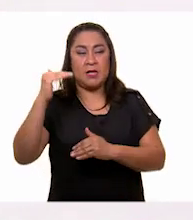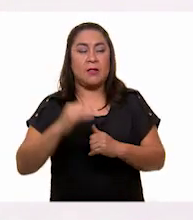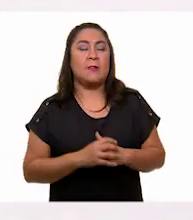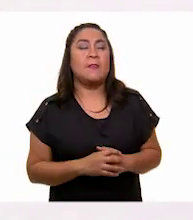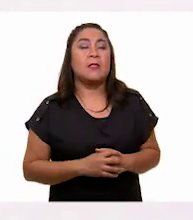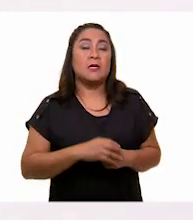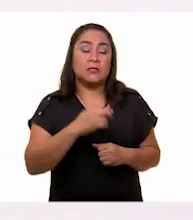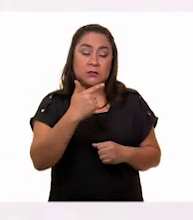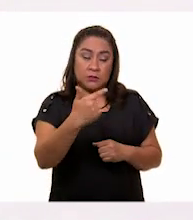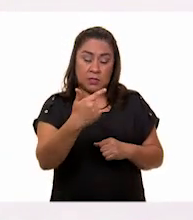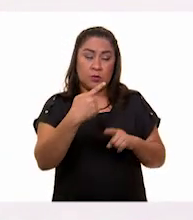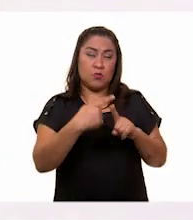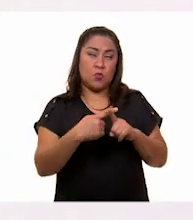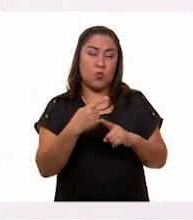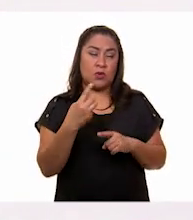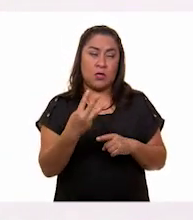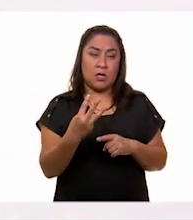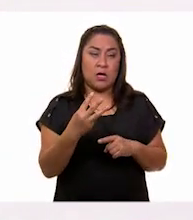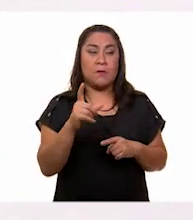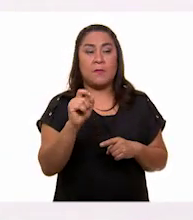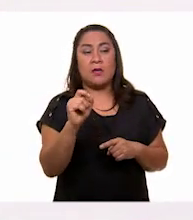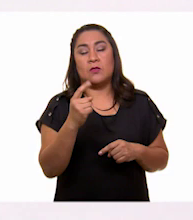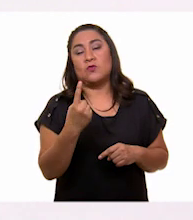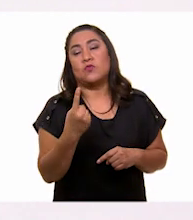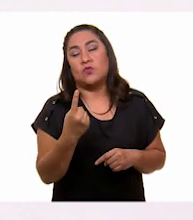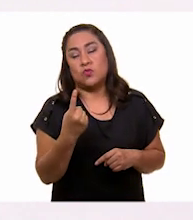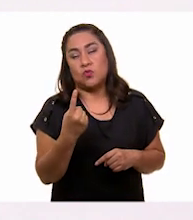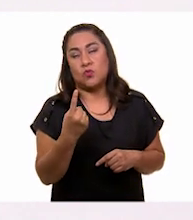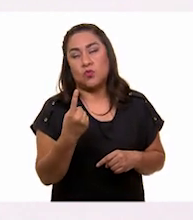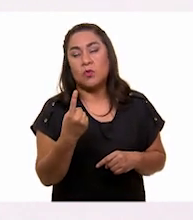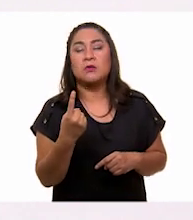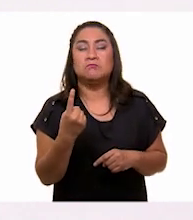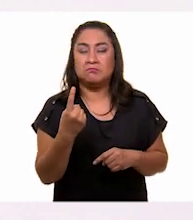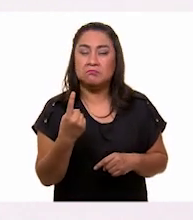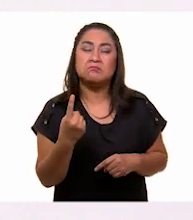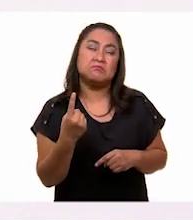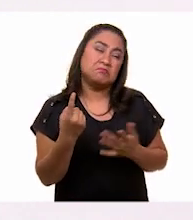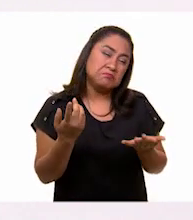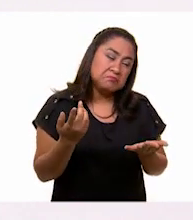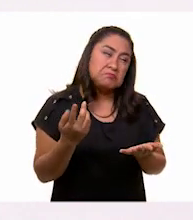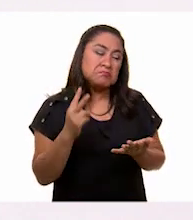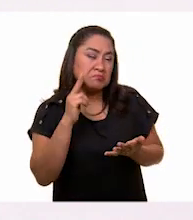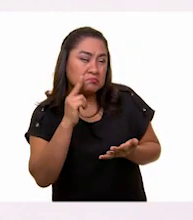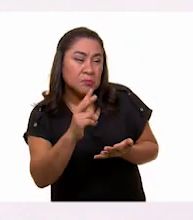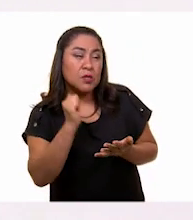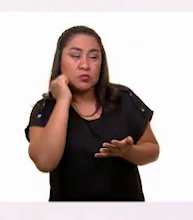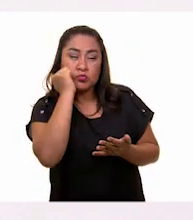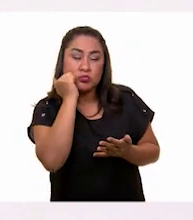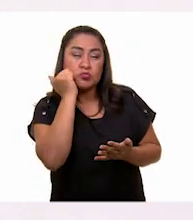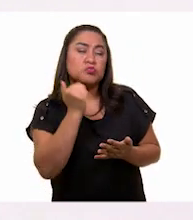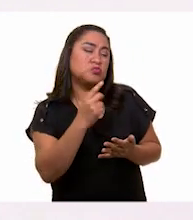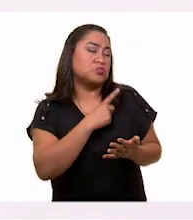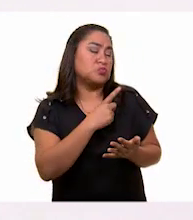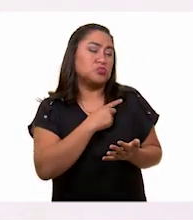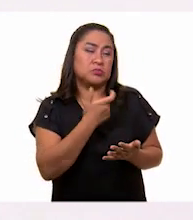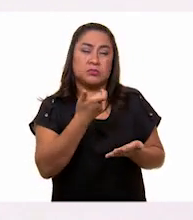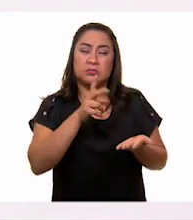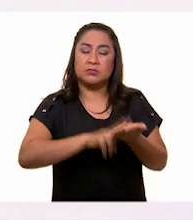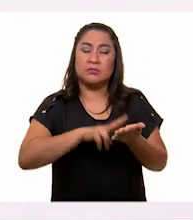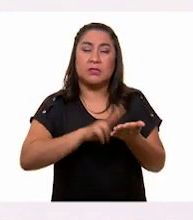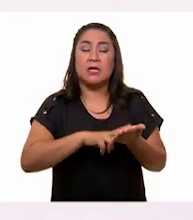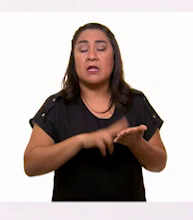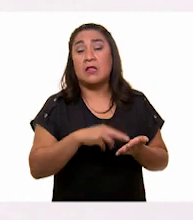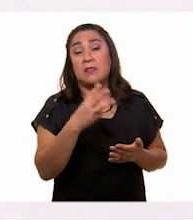Entonces, 7 por 3 es igual a 21. Ah, en esta marca un jabón cuesta también aproximadamente